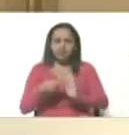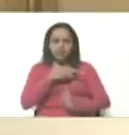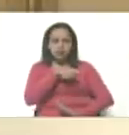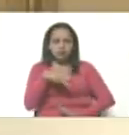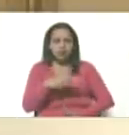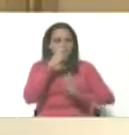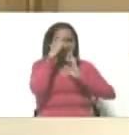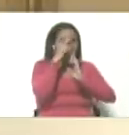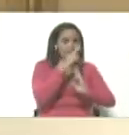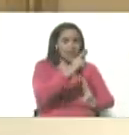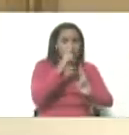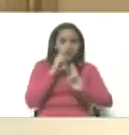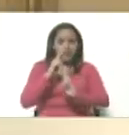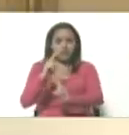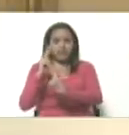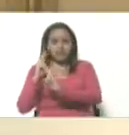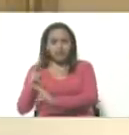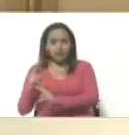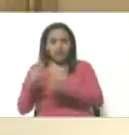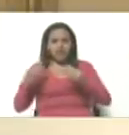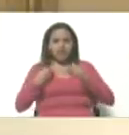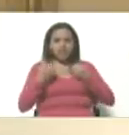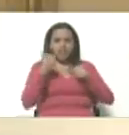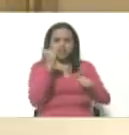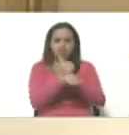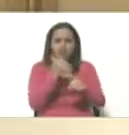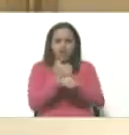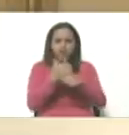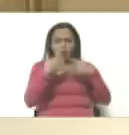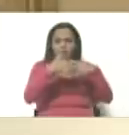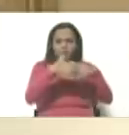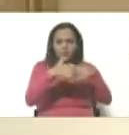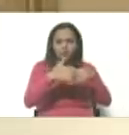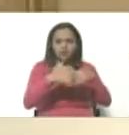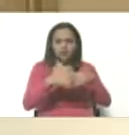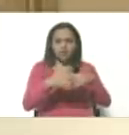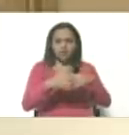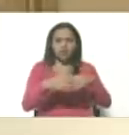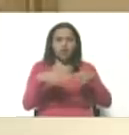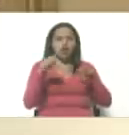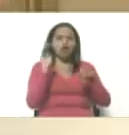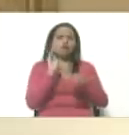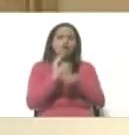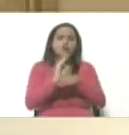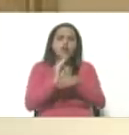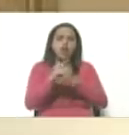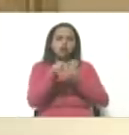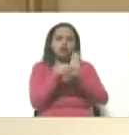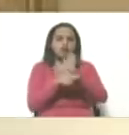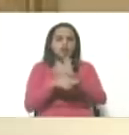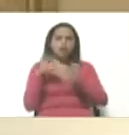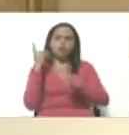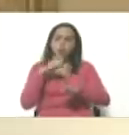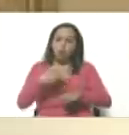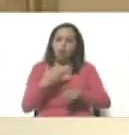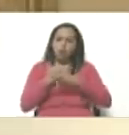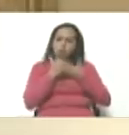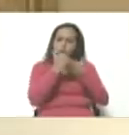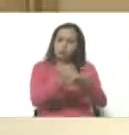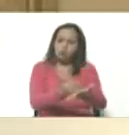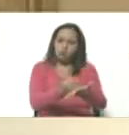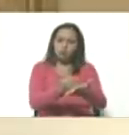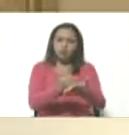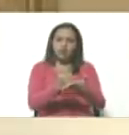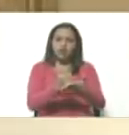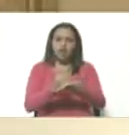nosotros respetamos la vida laboral, estos protocolos de bioseguridad, podemos seguir ayudando al progreso